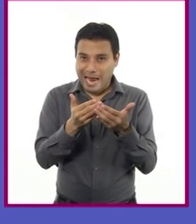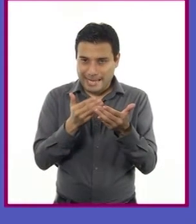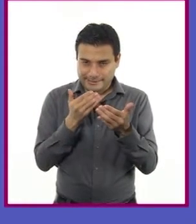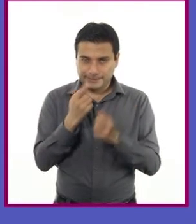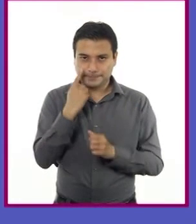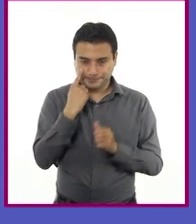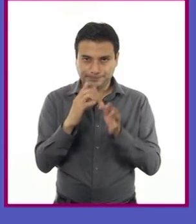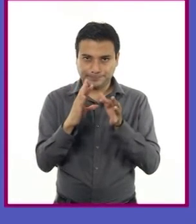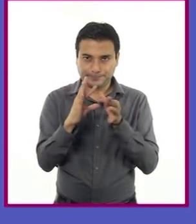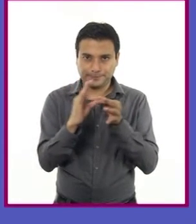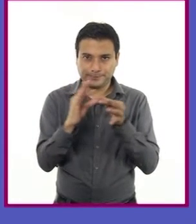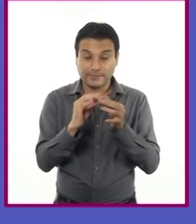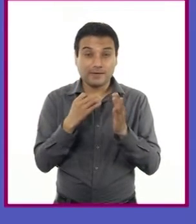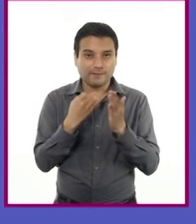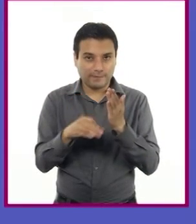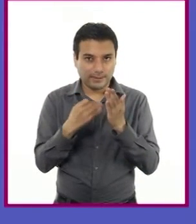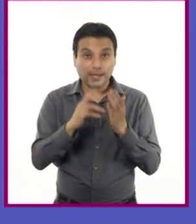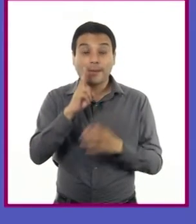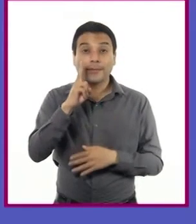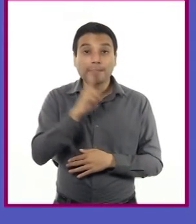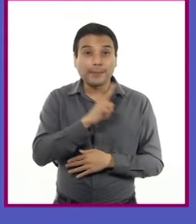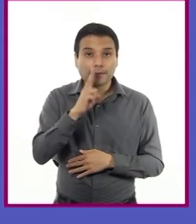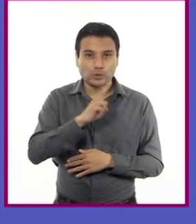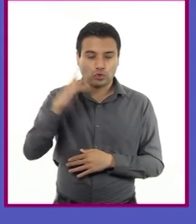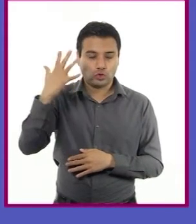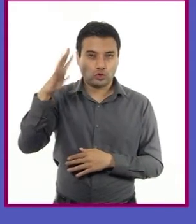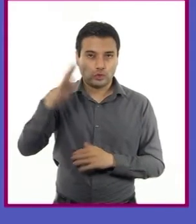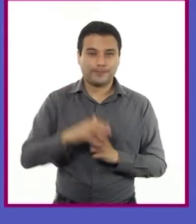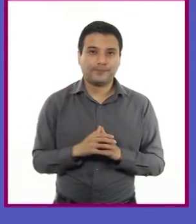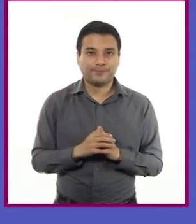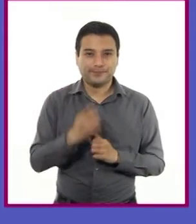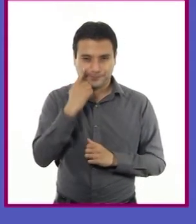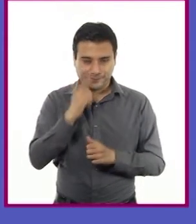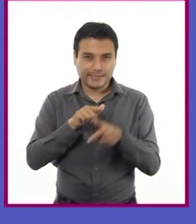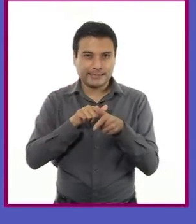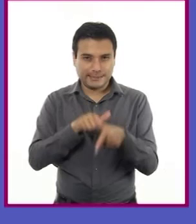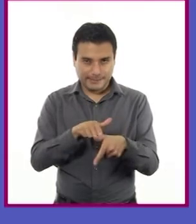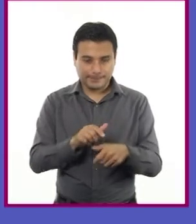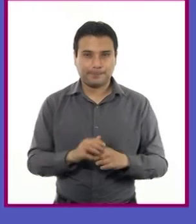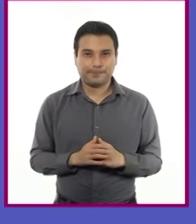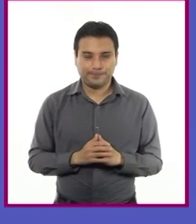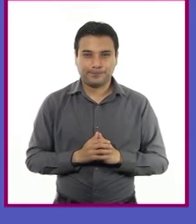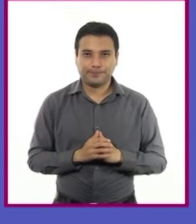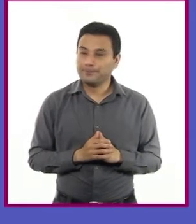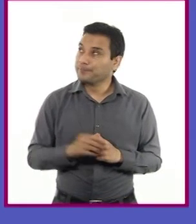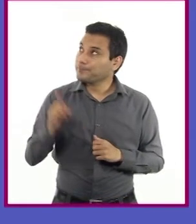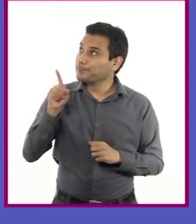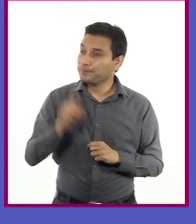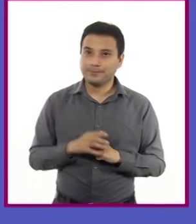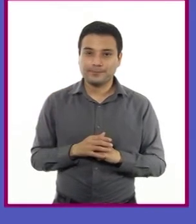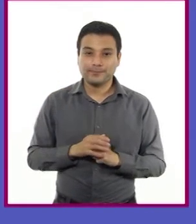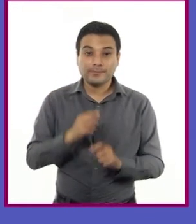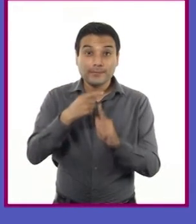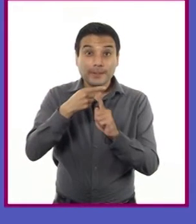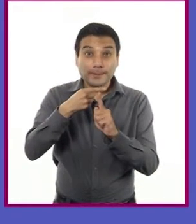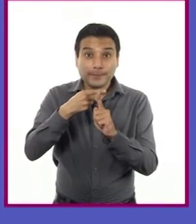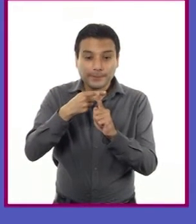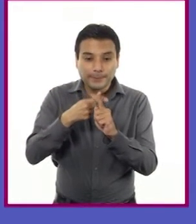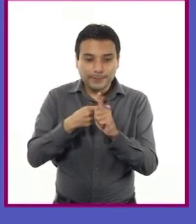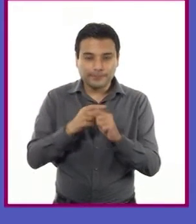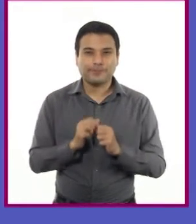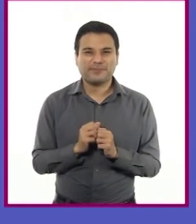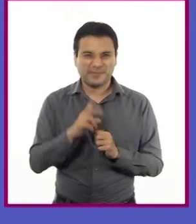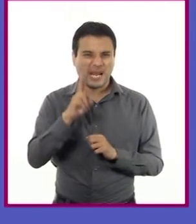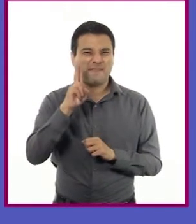tomaremos el viento y el sol. Continuemos con bajas temperaturas. A